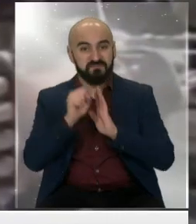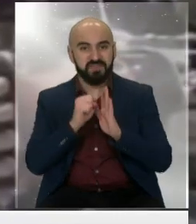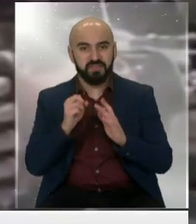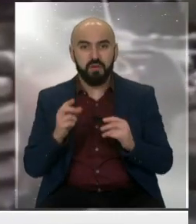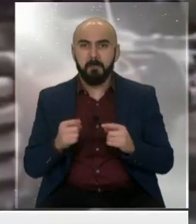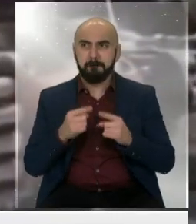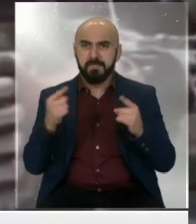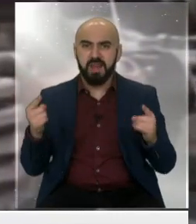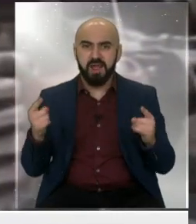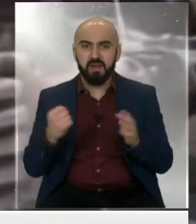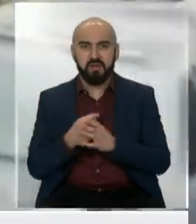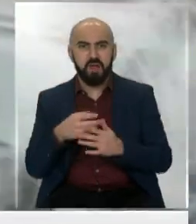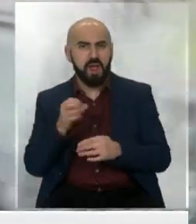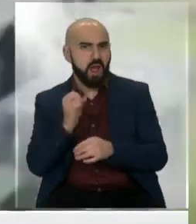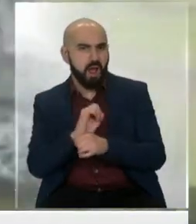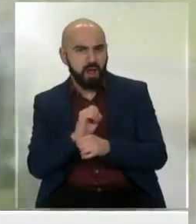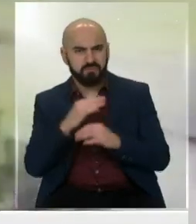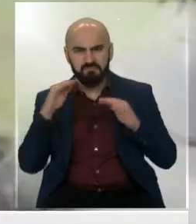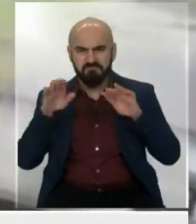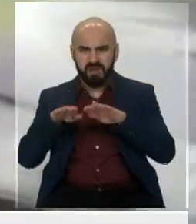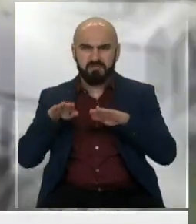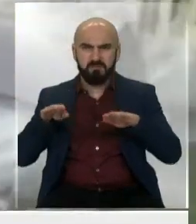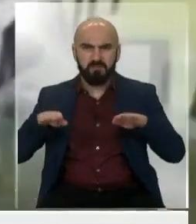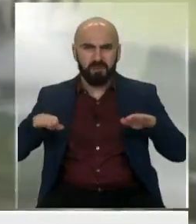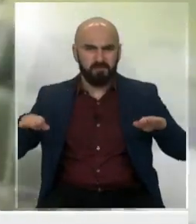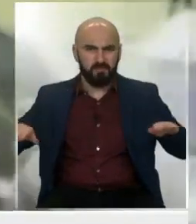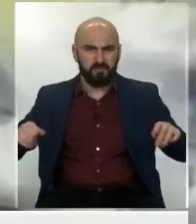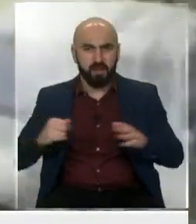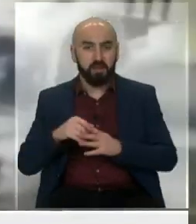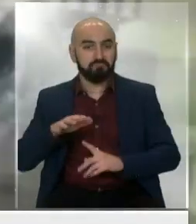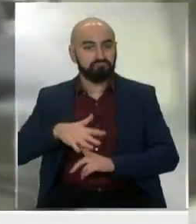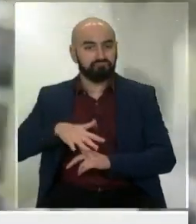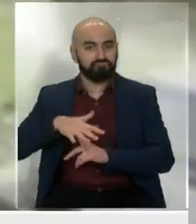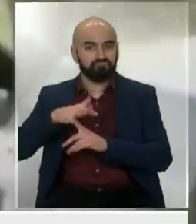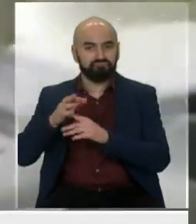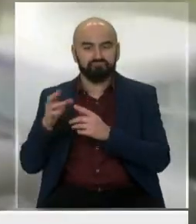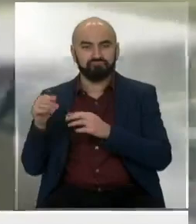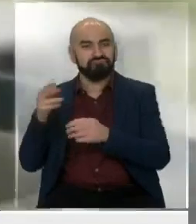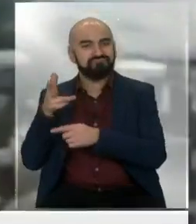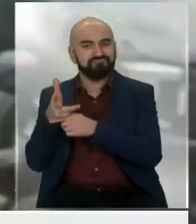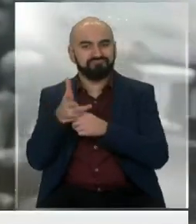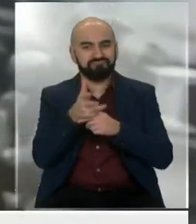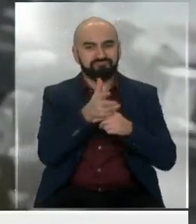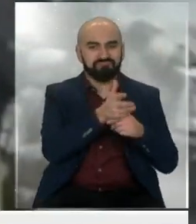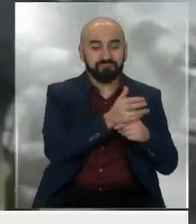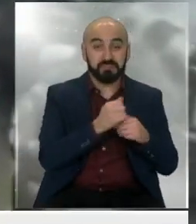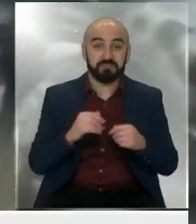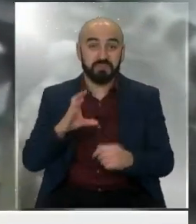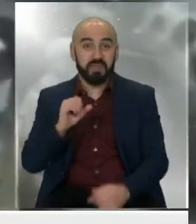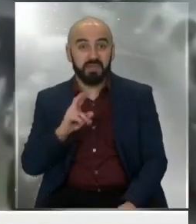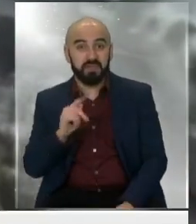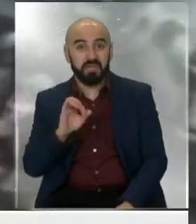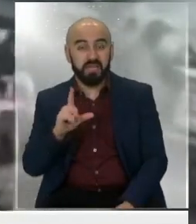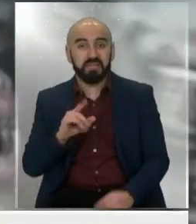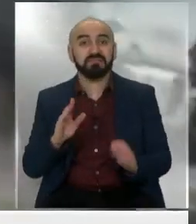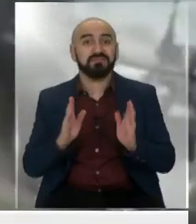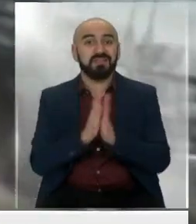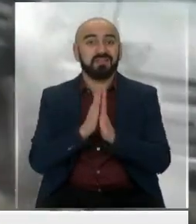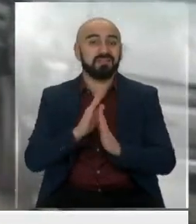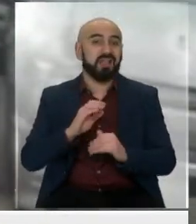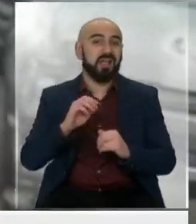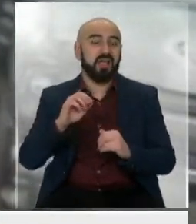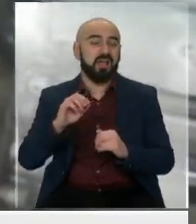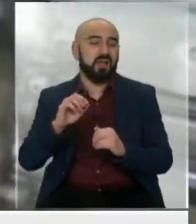más autos y drones, aclarando que el destinatario no es el gobierno, sino el cartel Santa Rosa de Lima en la localidad de